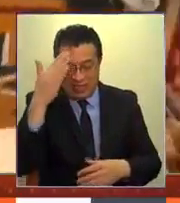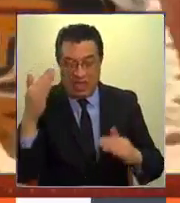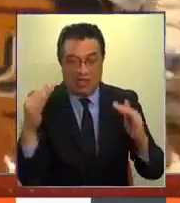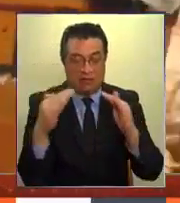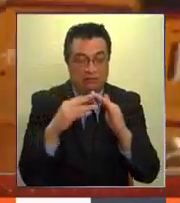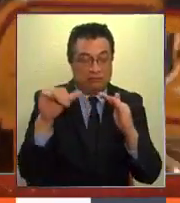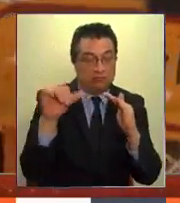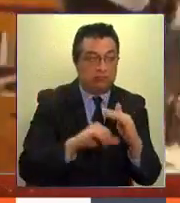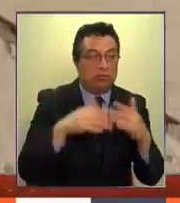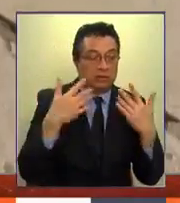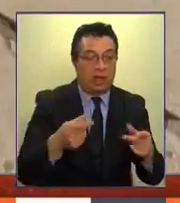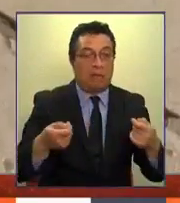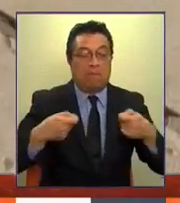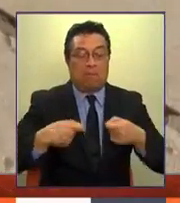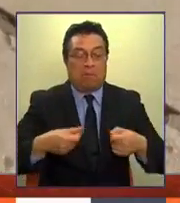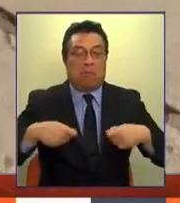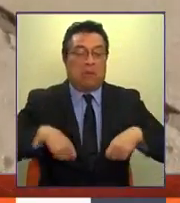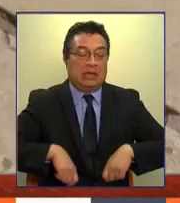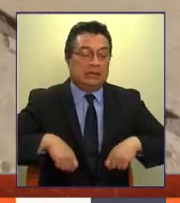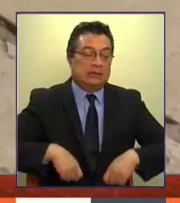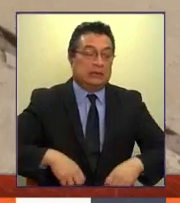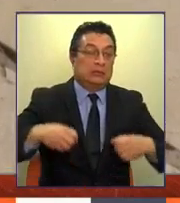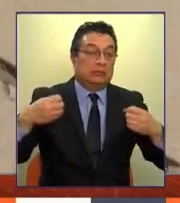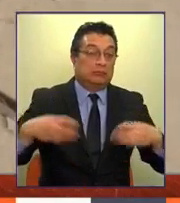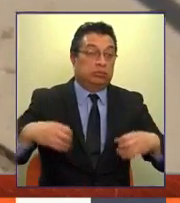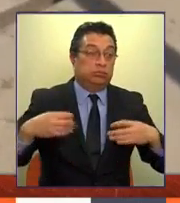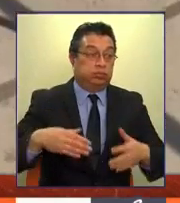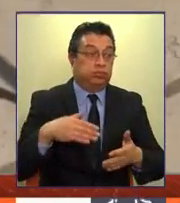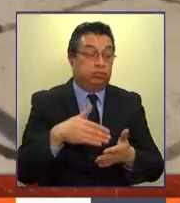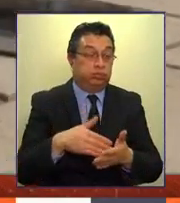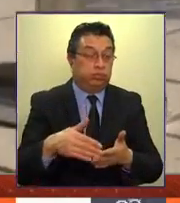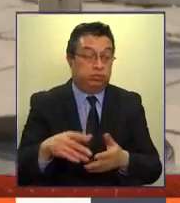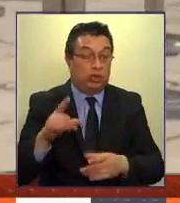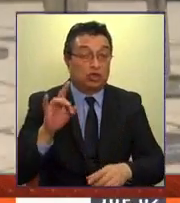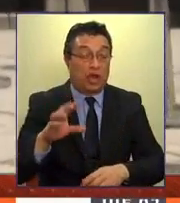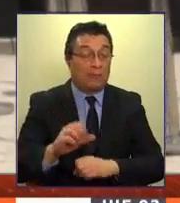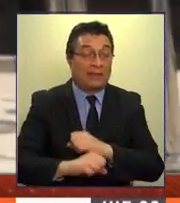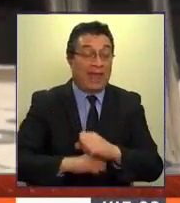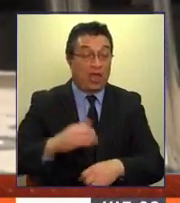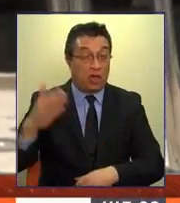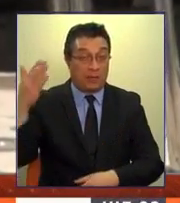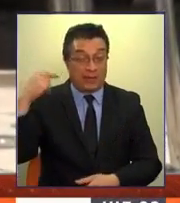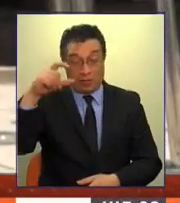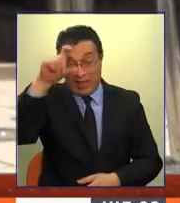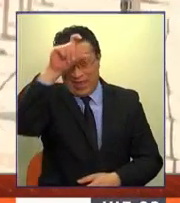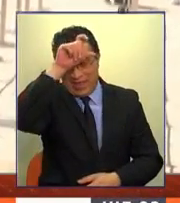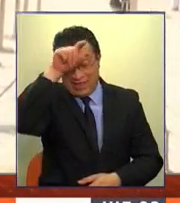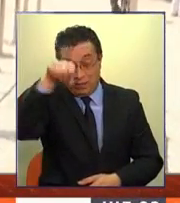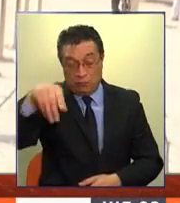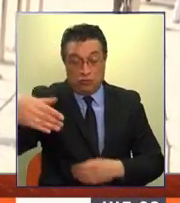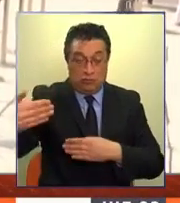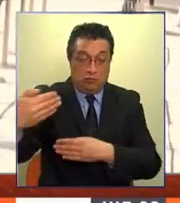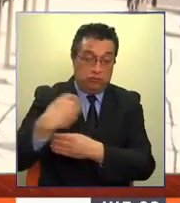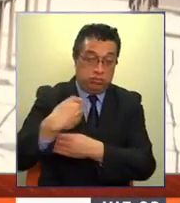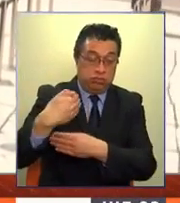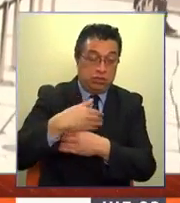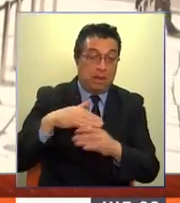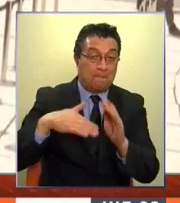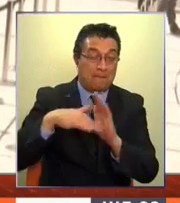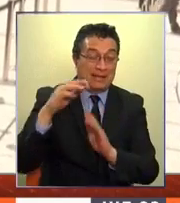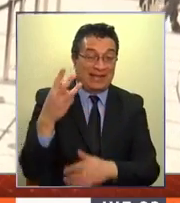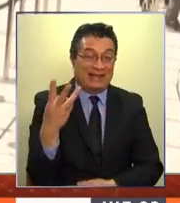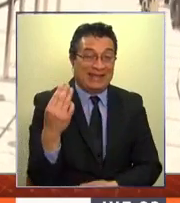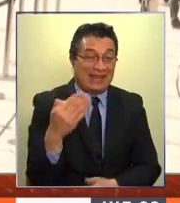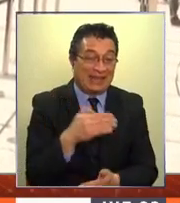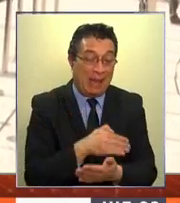ha traducido en pérdidas millonarias si consideramos que solo el año pasado en Egipto se recibieron más de 13